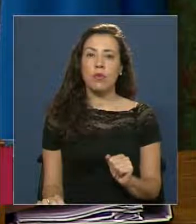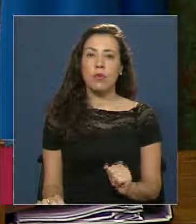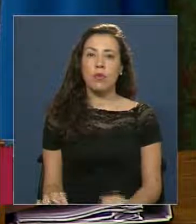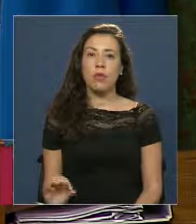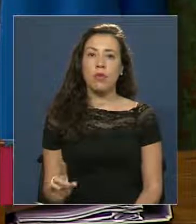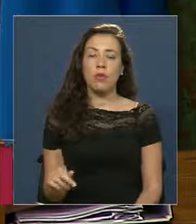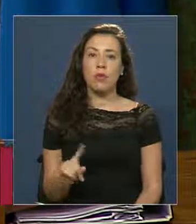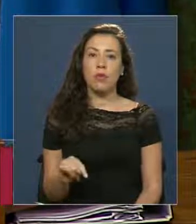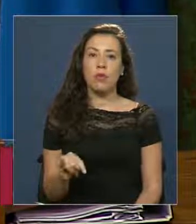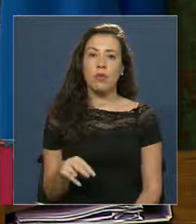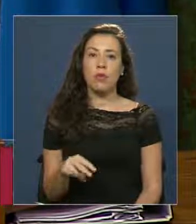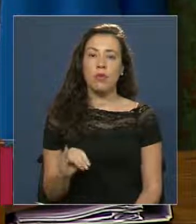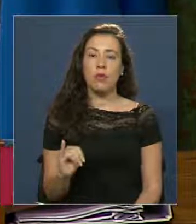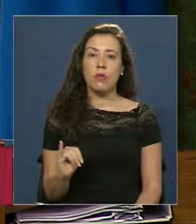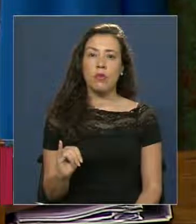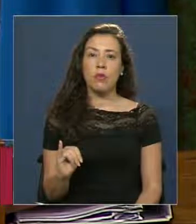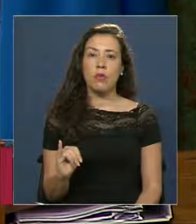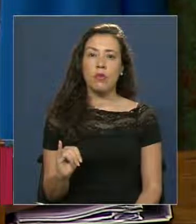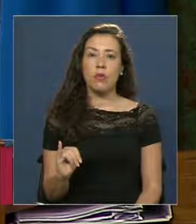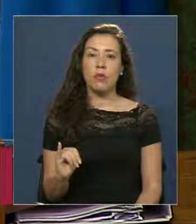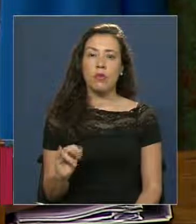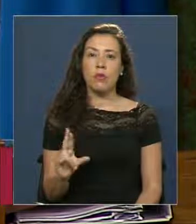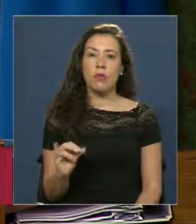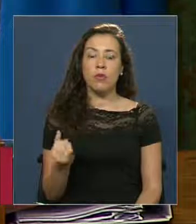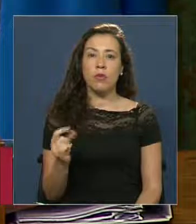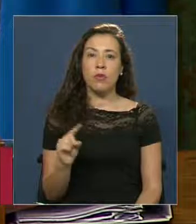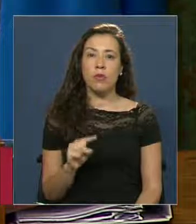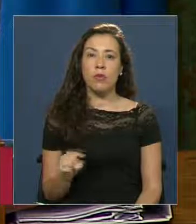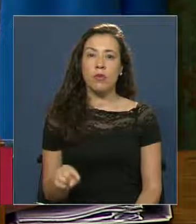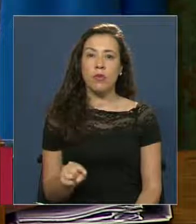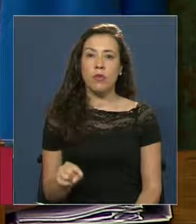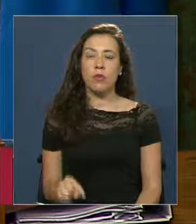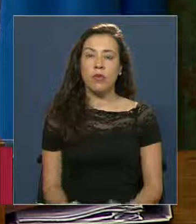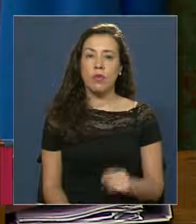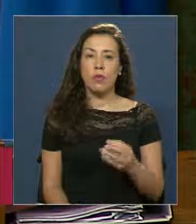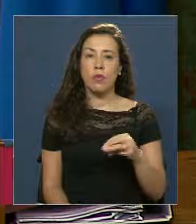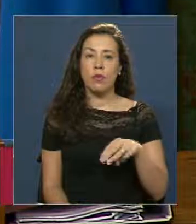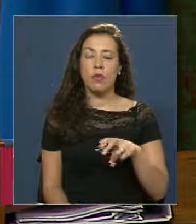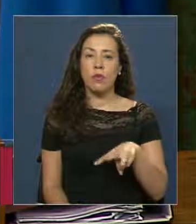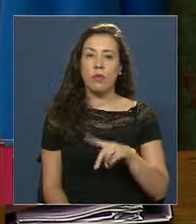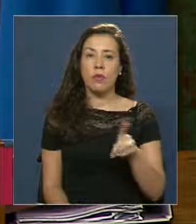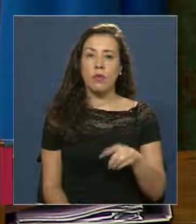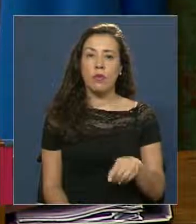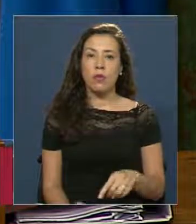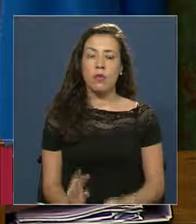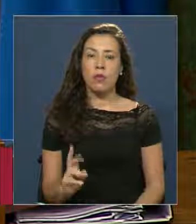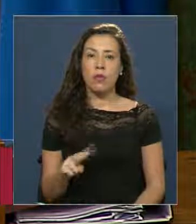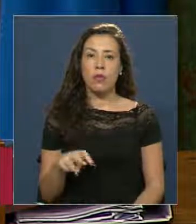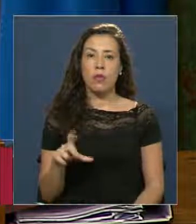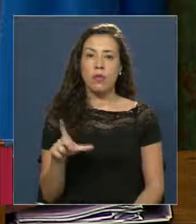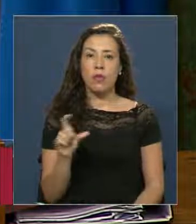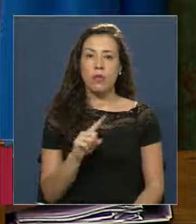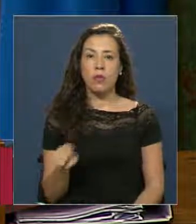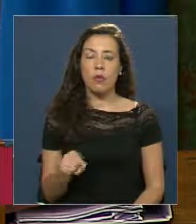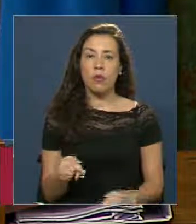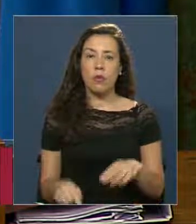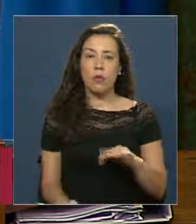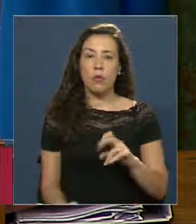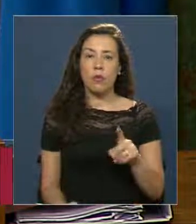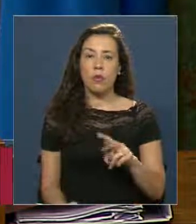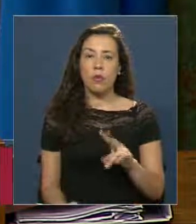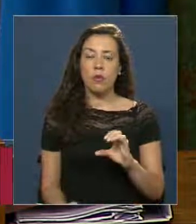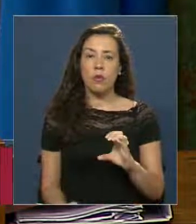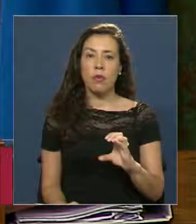Maite Orsini, la diputada Camila Rojas, la diputada Gael Yomans, don Alejandro Bernales, don Vlado Mirosevic,